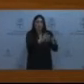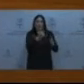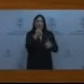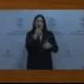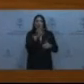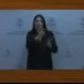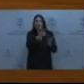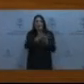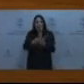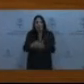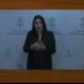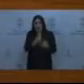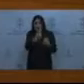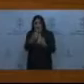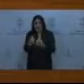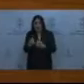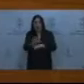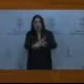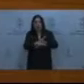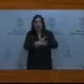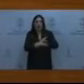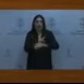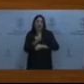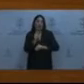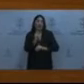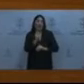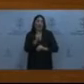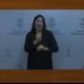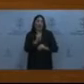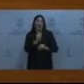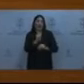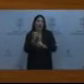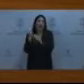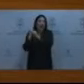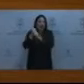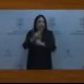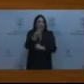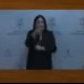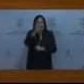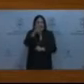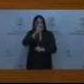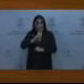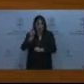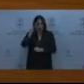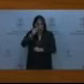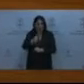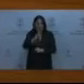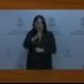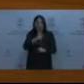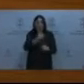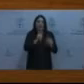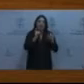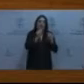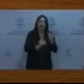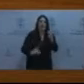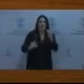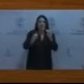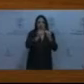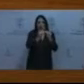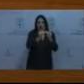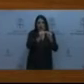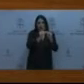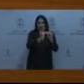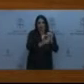pagos pendientes la Consejería, concretamente la paga de la antigüedad de los 25 años y esta equiparación salarial de titulados de primer y segundo